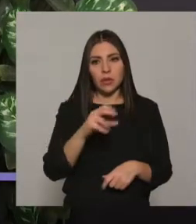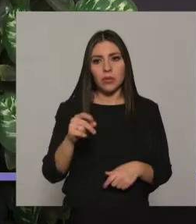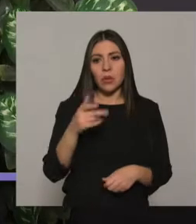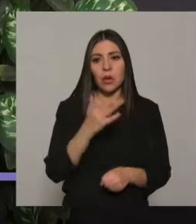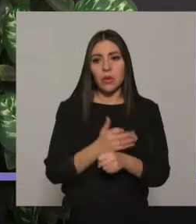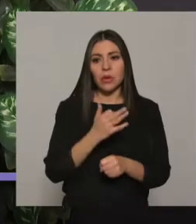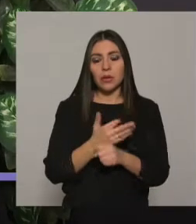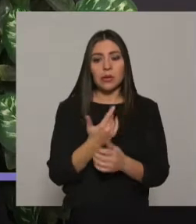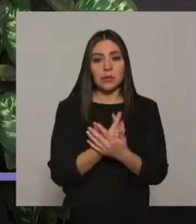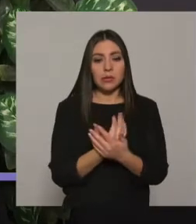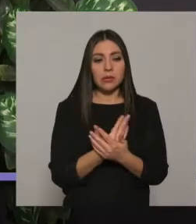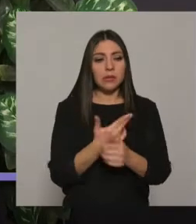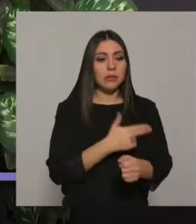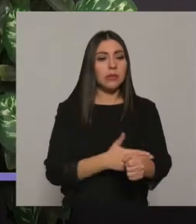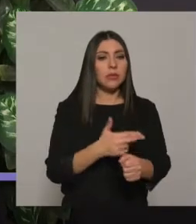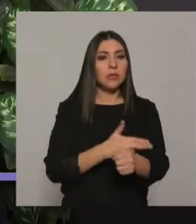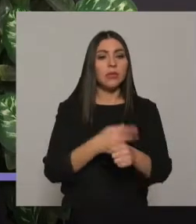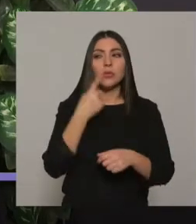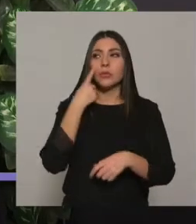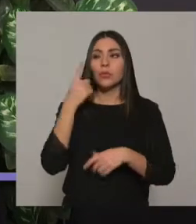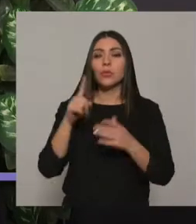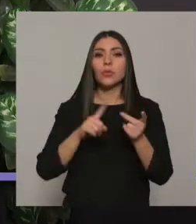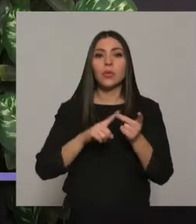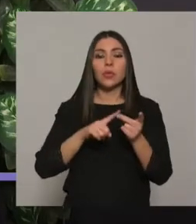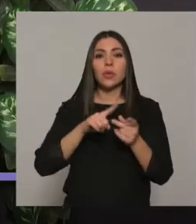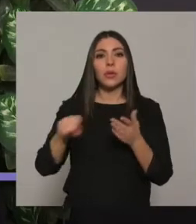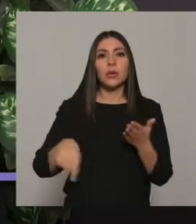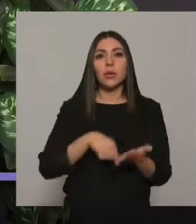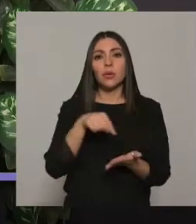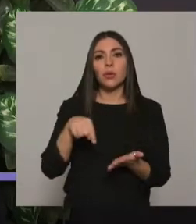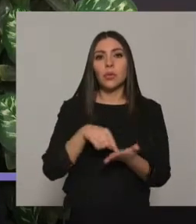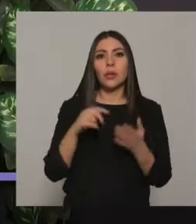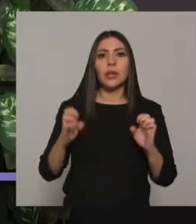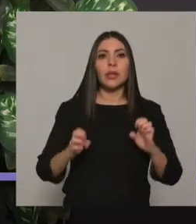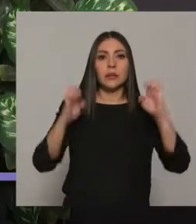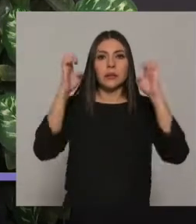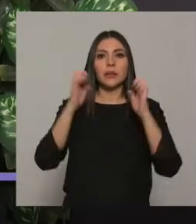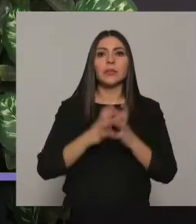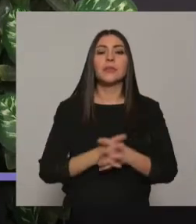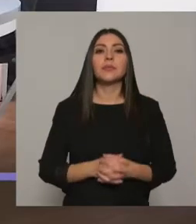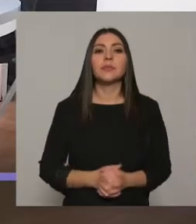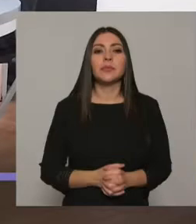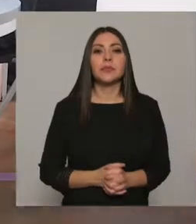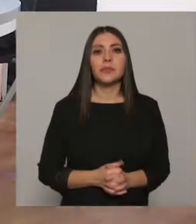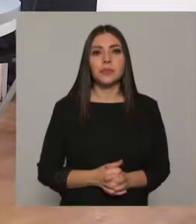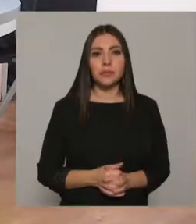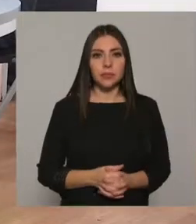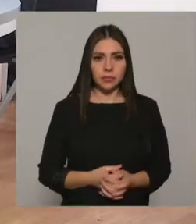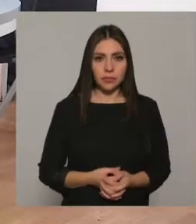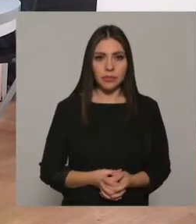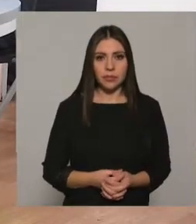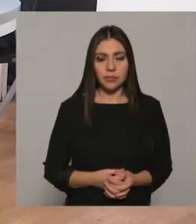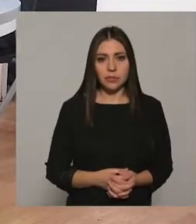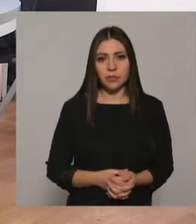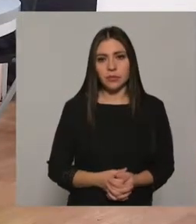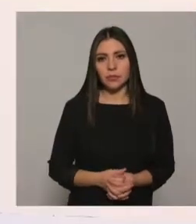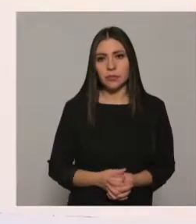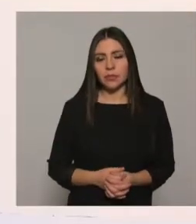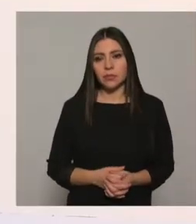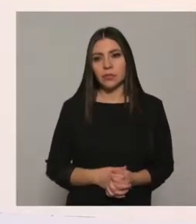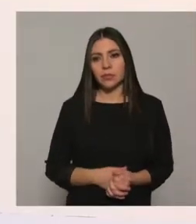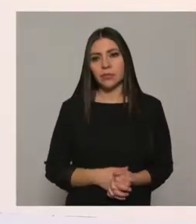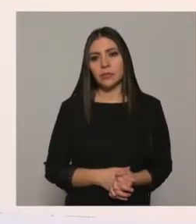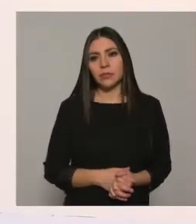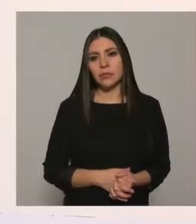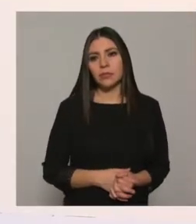esa construcción o ese diseño de edificio. Y bueno, me imagino que hay algún